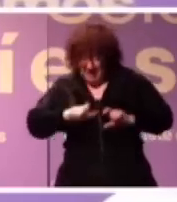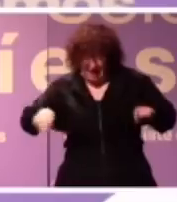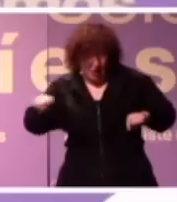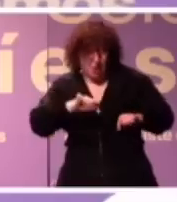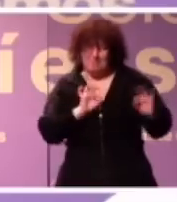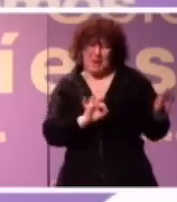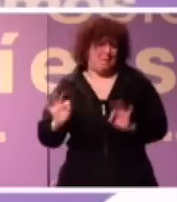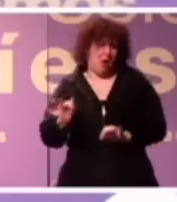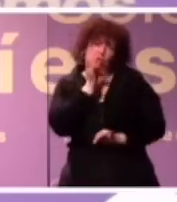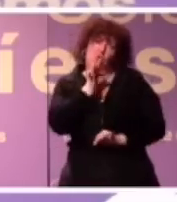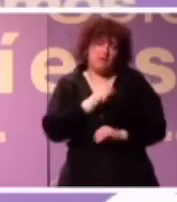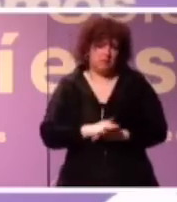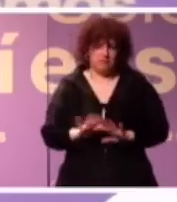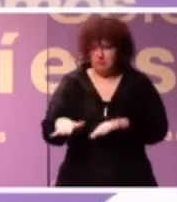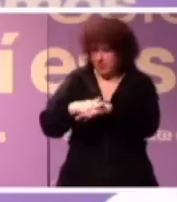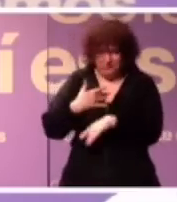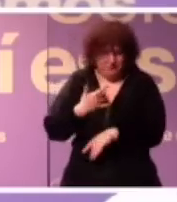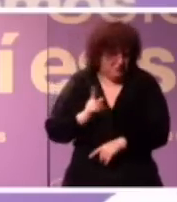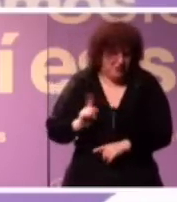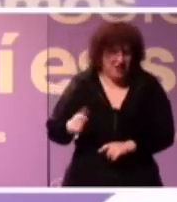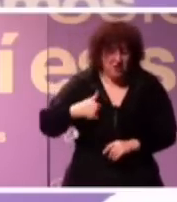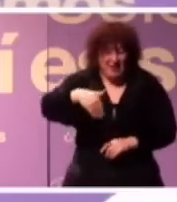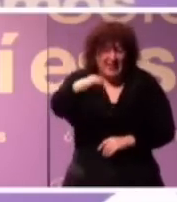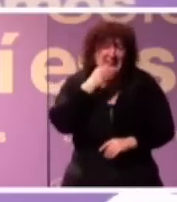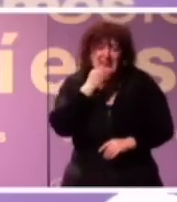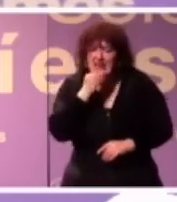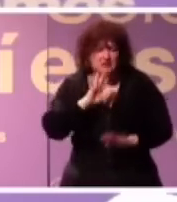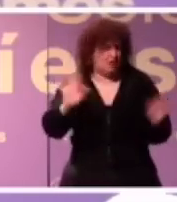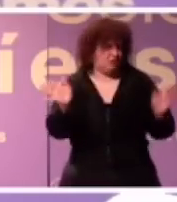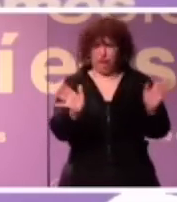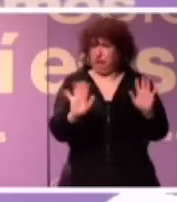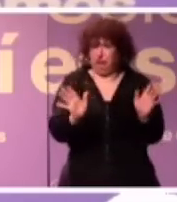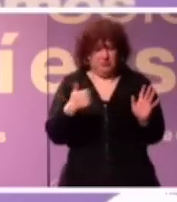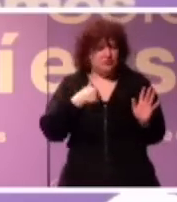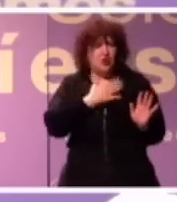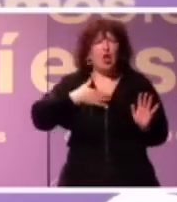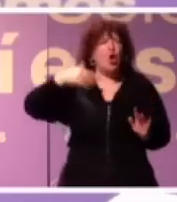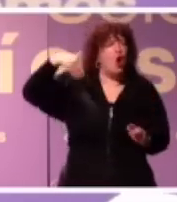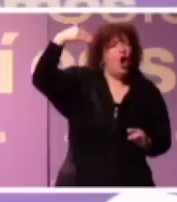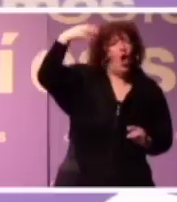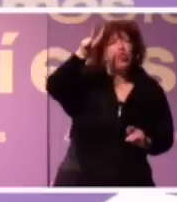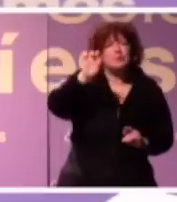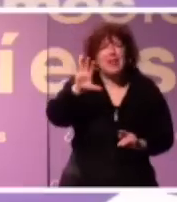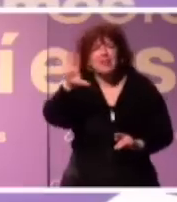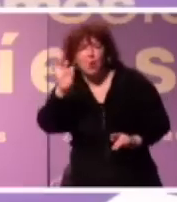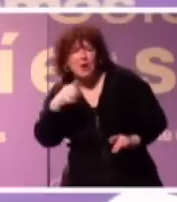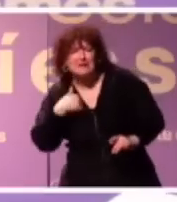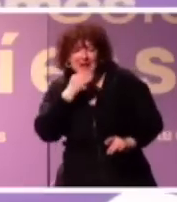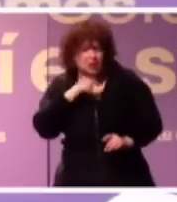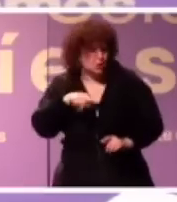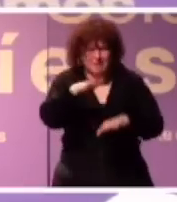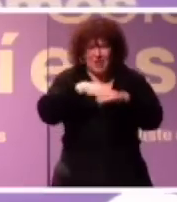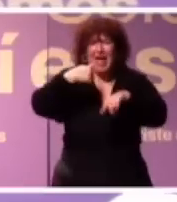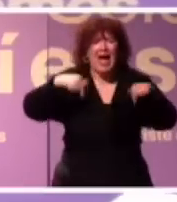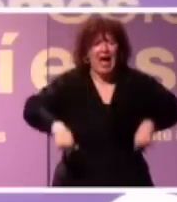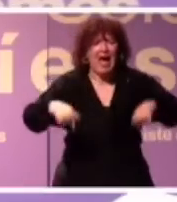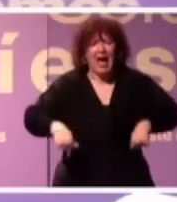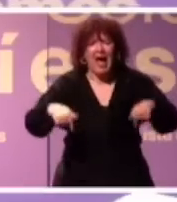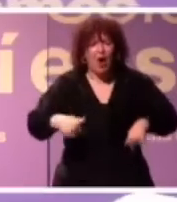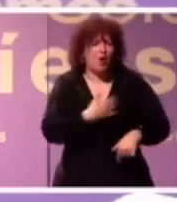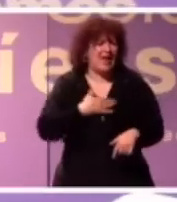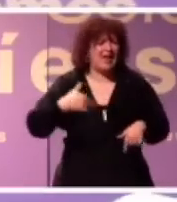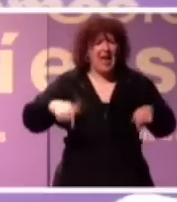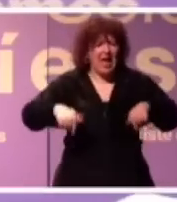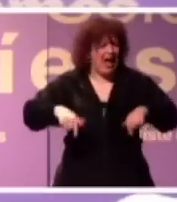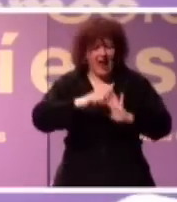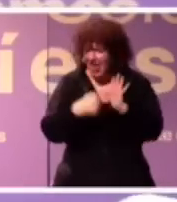Pues yo no quiero esta ley para mis nietas una esperanza de tener una ley en 2050 para mis nietas la quiero ahora la quiero